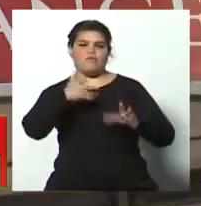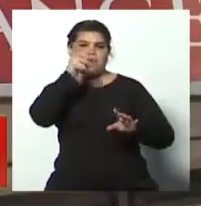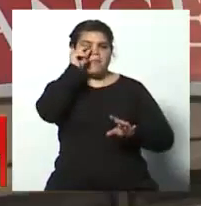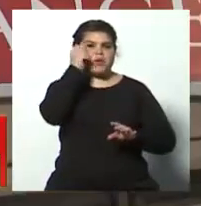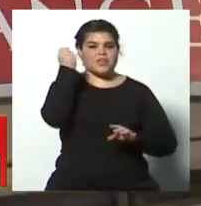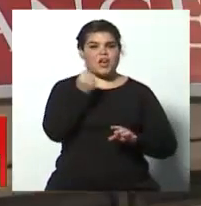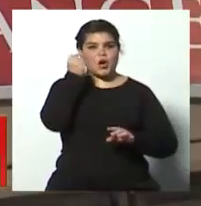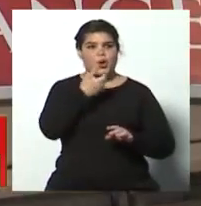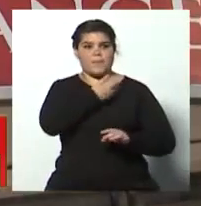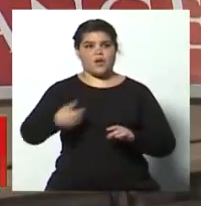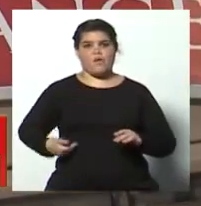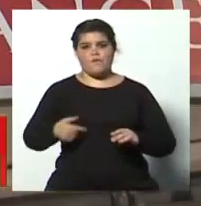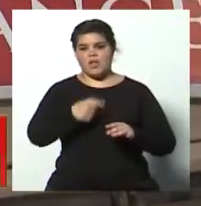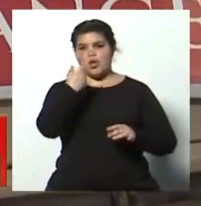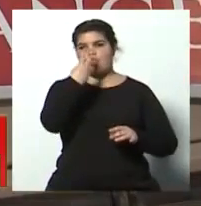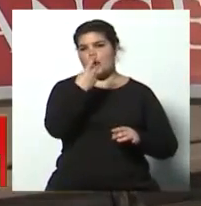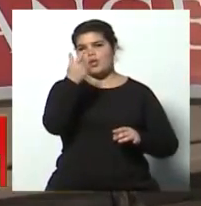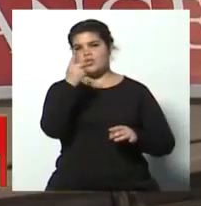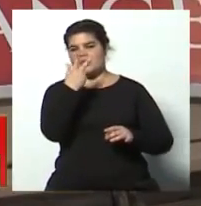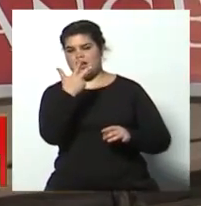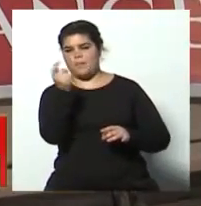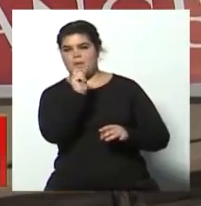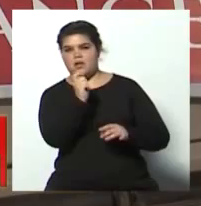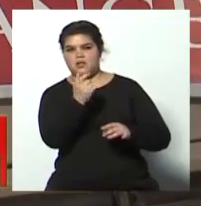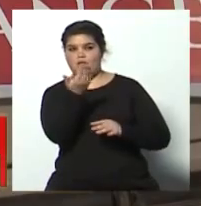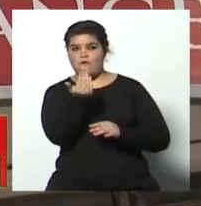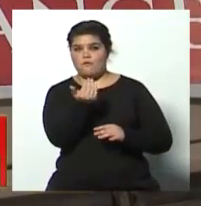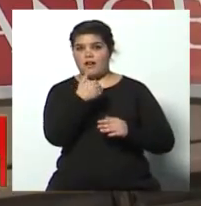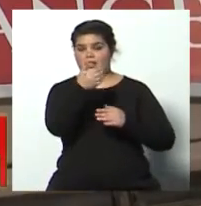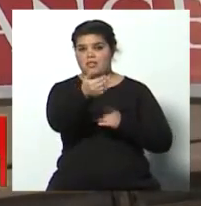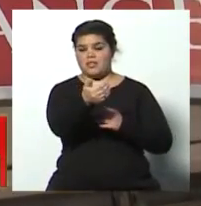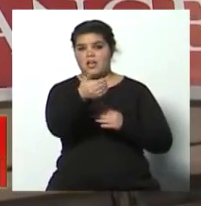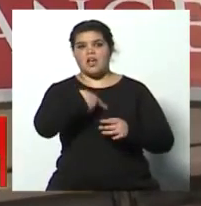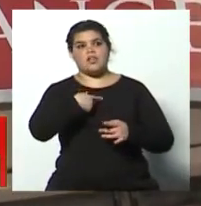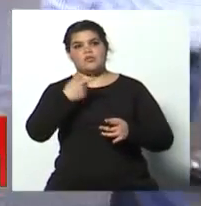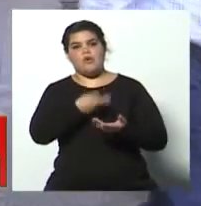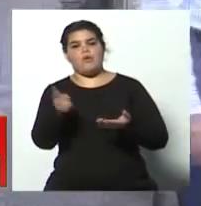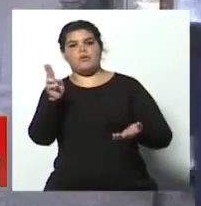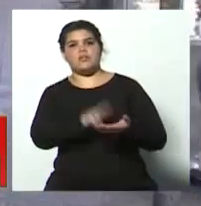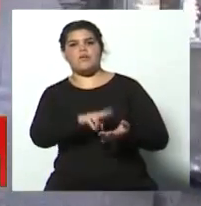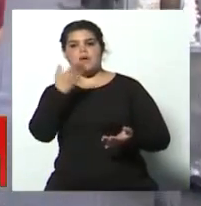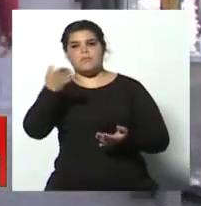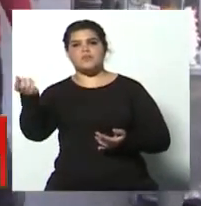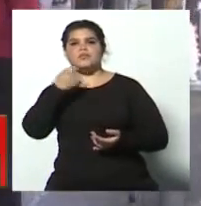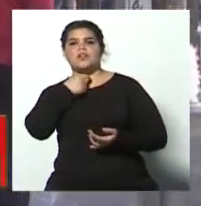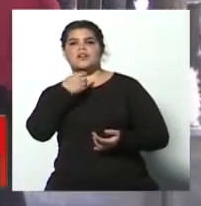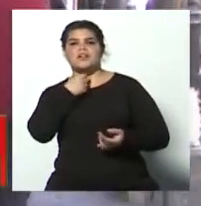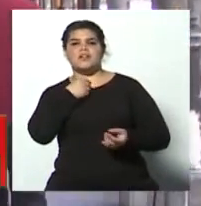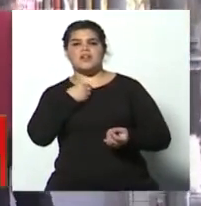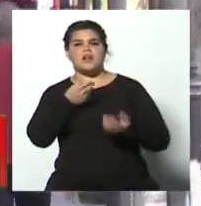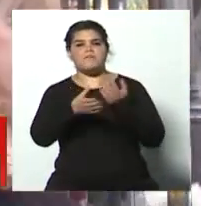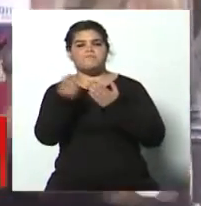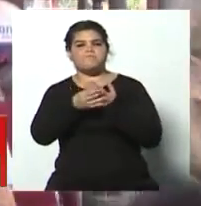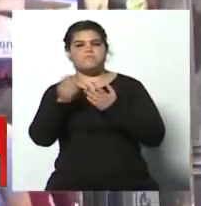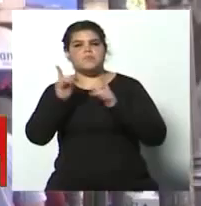que tome este gobierno en estos últimos 2 o 3 meses que le queda, hace que ya la gente vuelva a ese vicio que tenemos